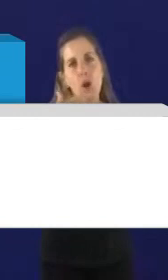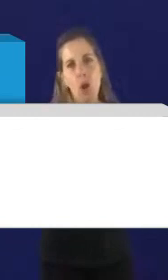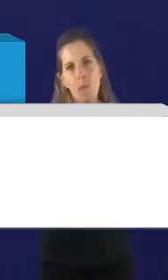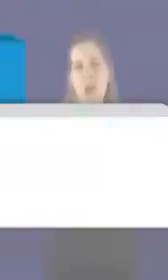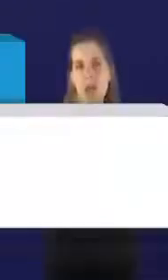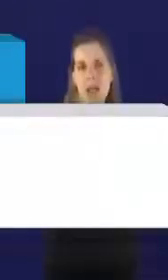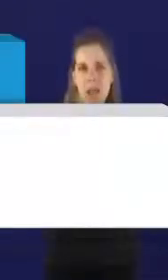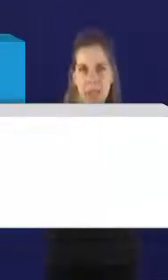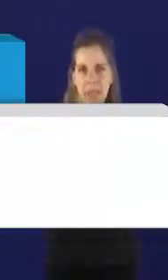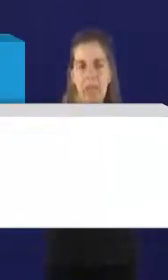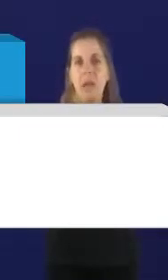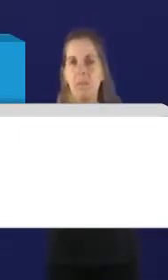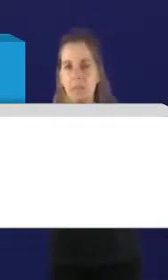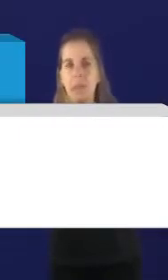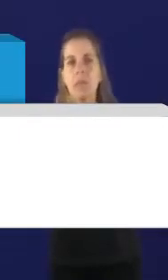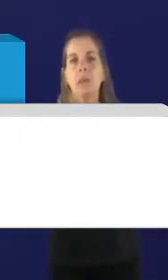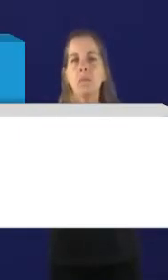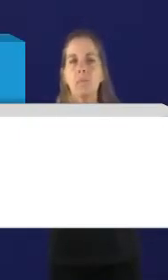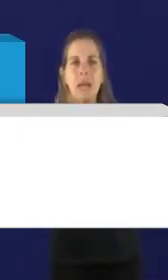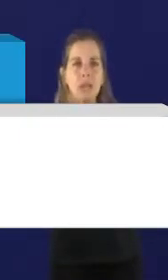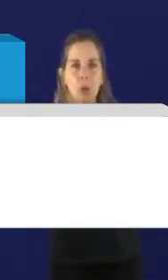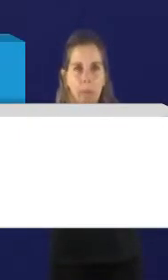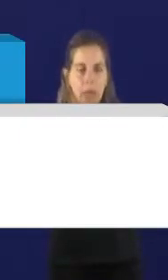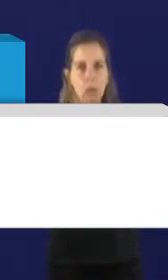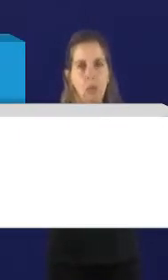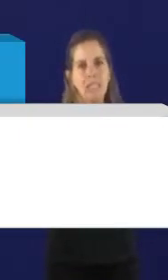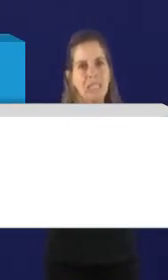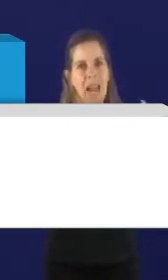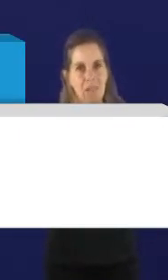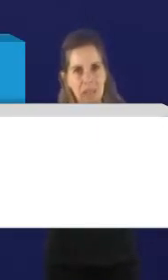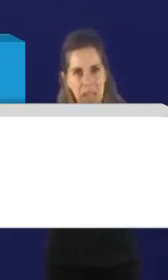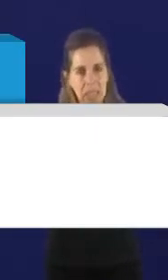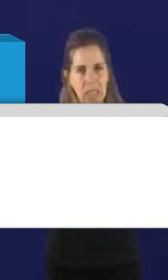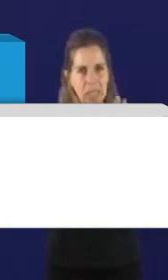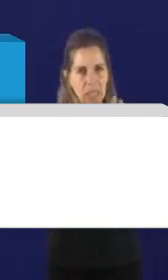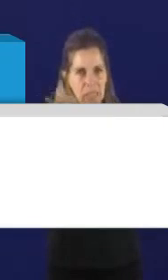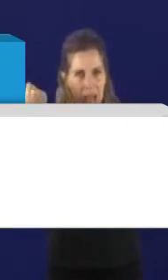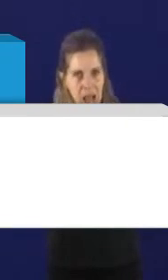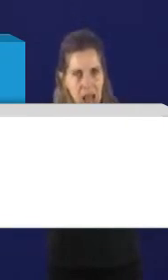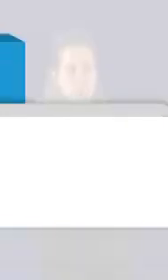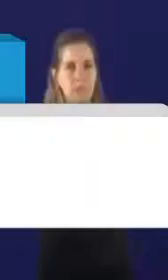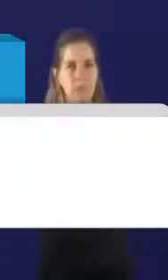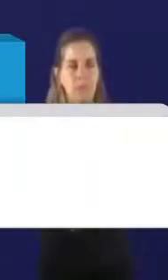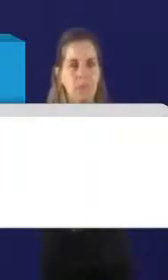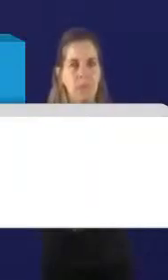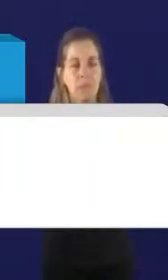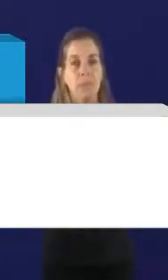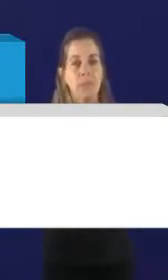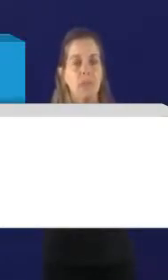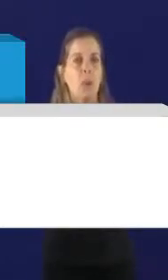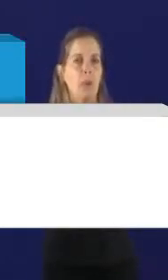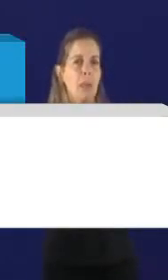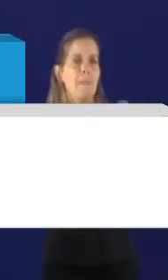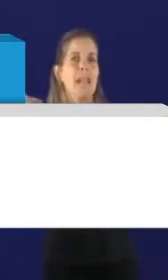un blanqueo general. Se va a prácticamente eliminar las transferencias discrecionales a las provincias. Estas transferencias